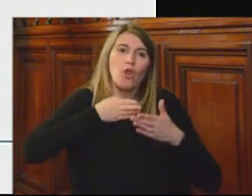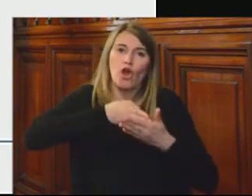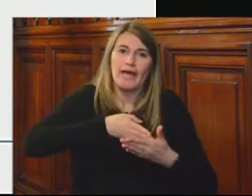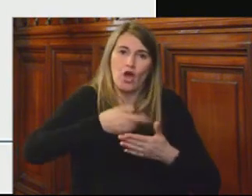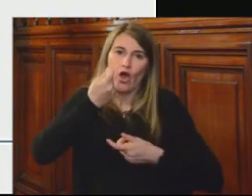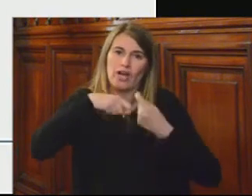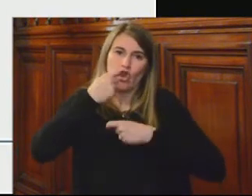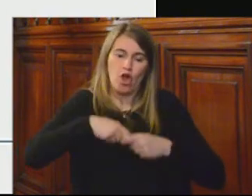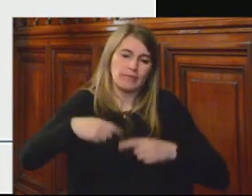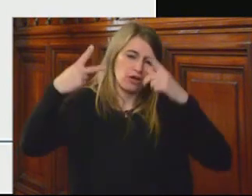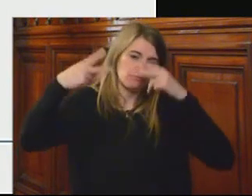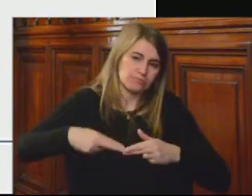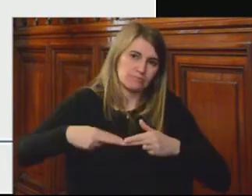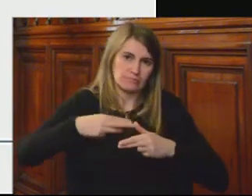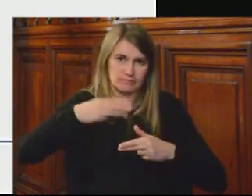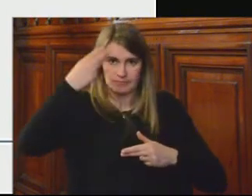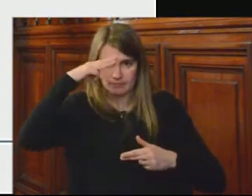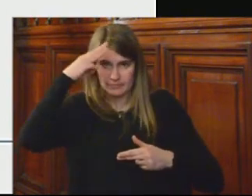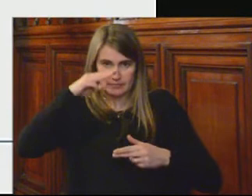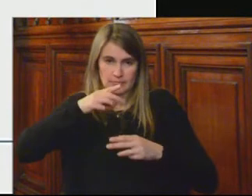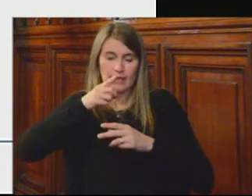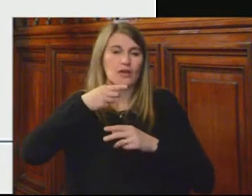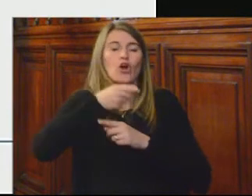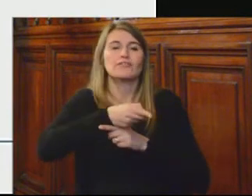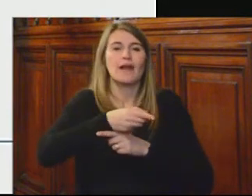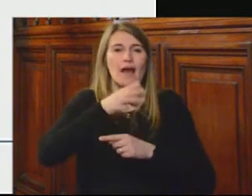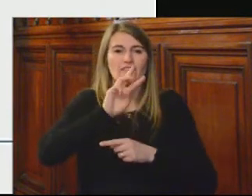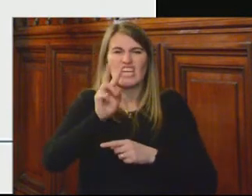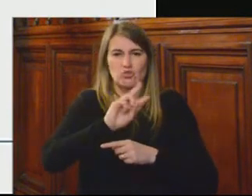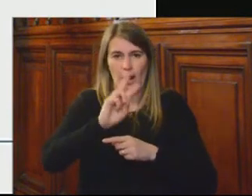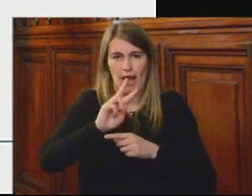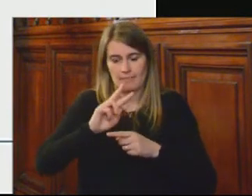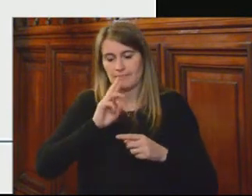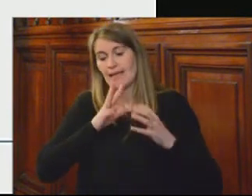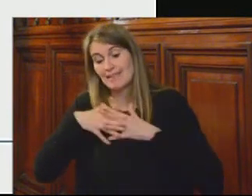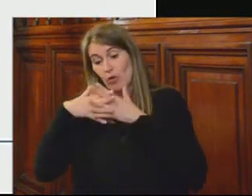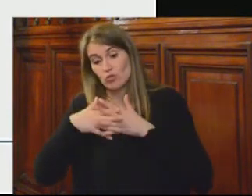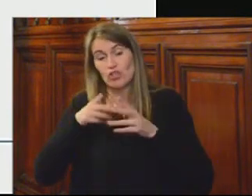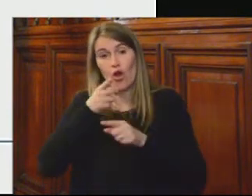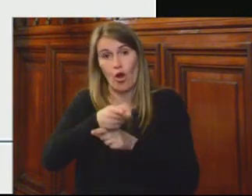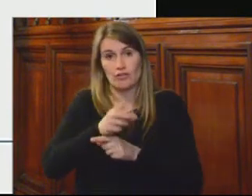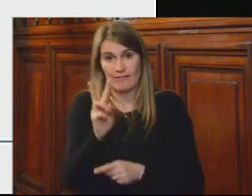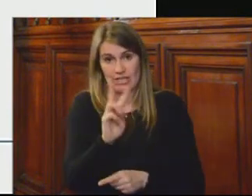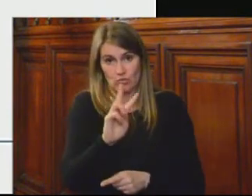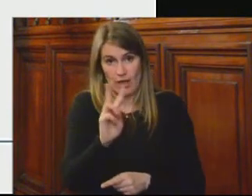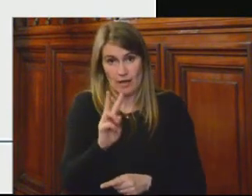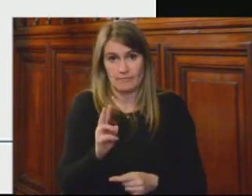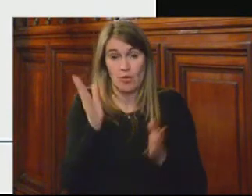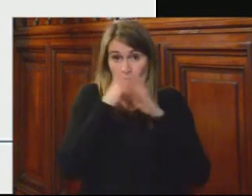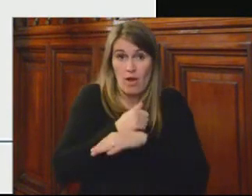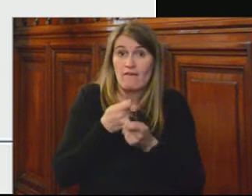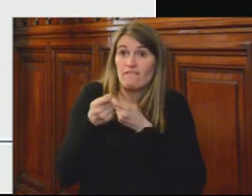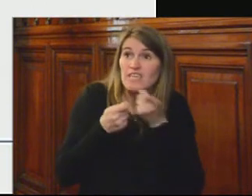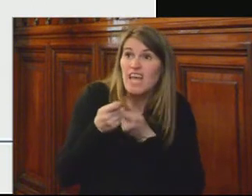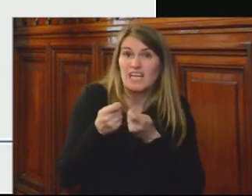y financiero contra la República Bolivariana de Venezuela. Un bloqueo que restringe la capacidad de financiamiento